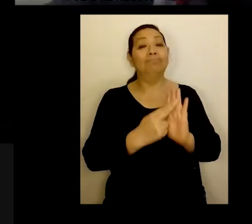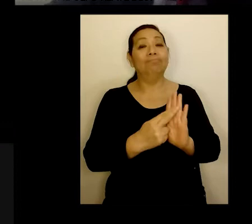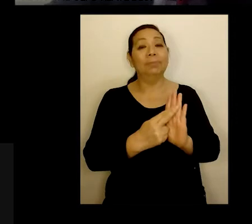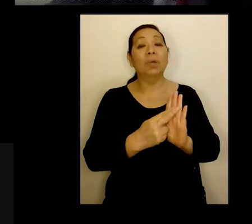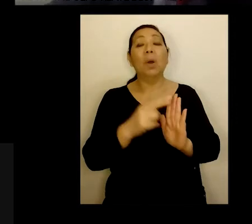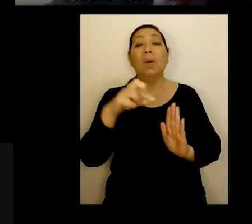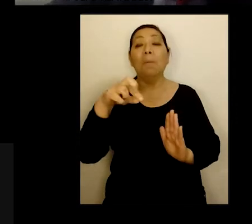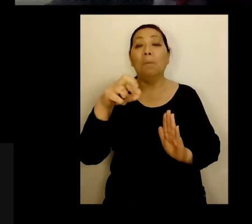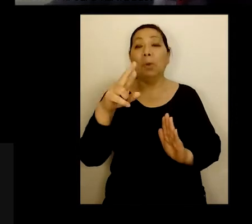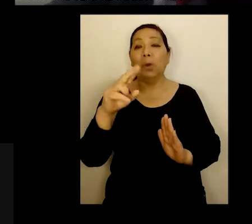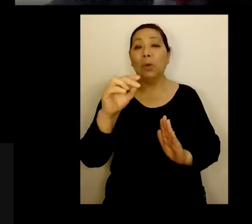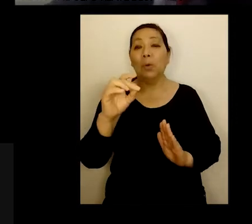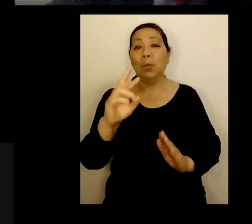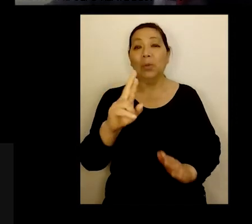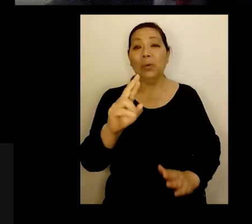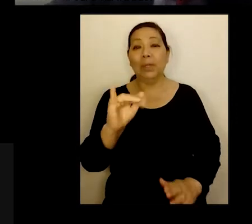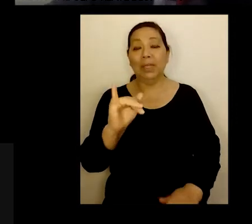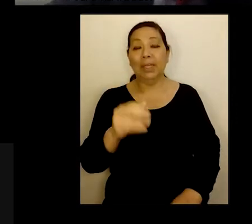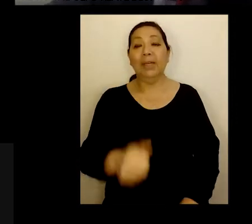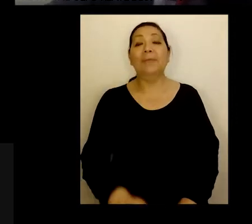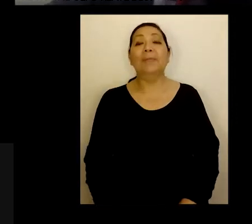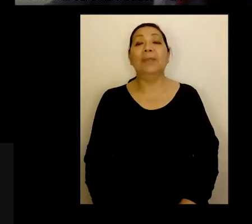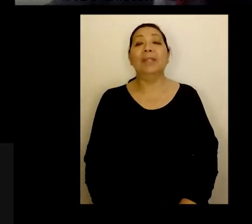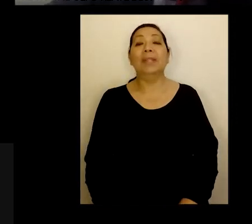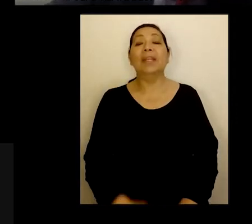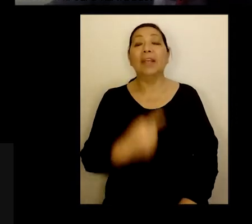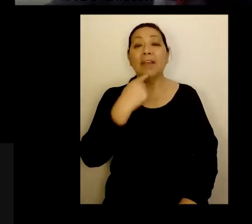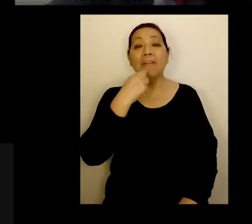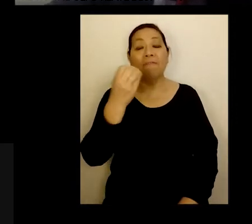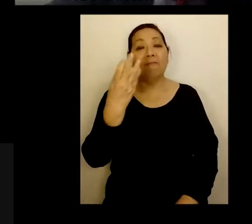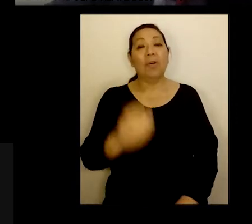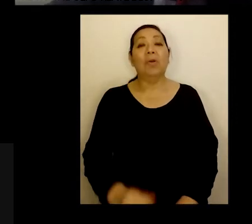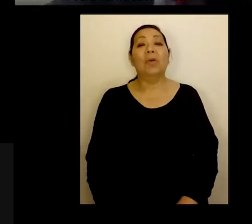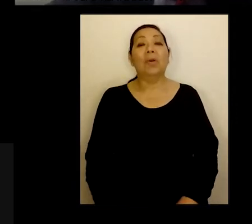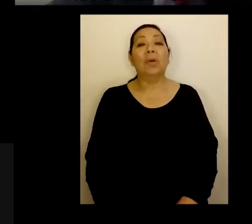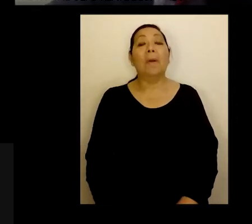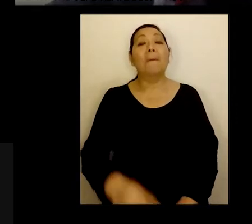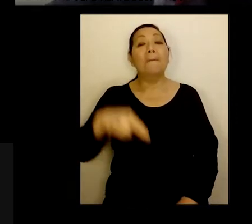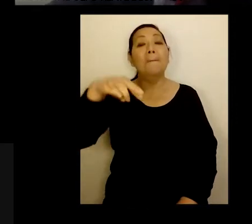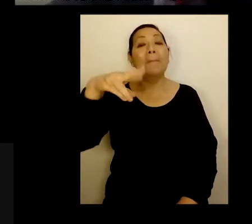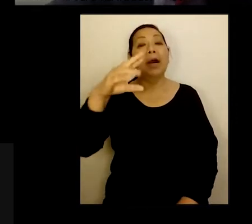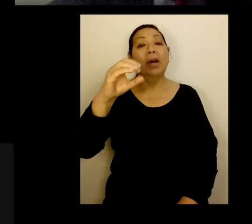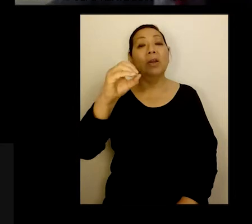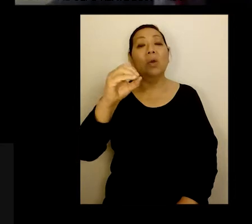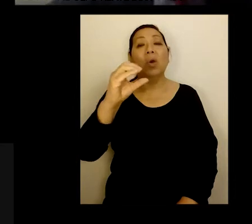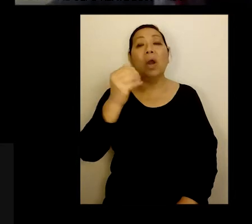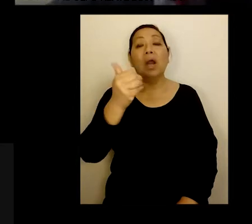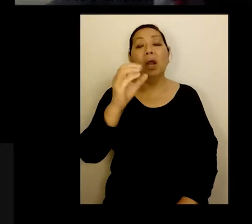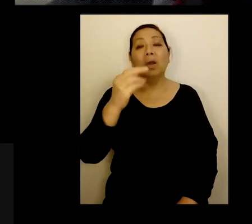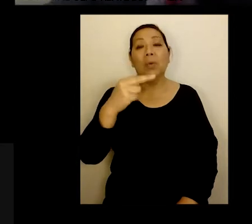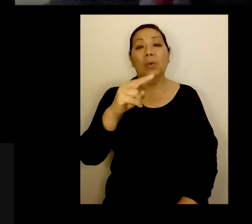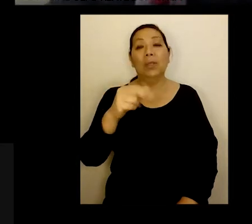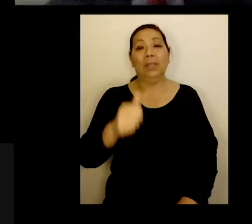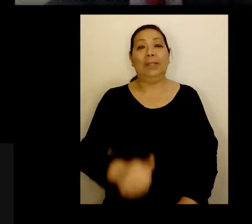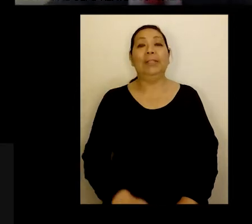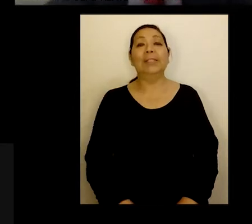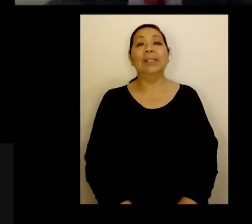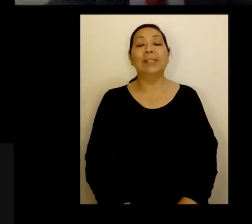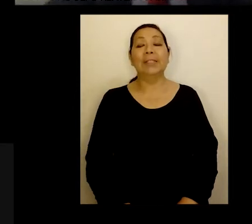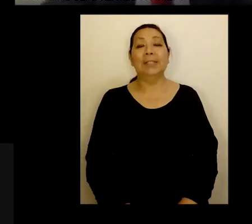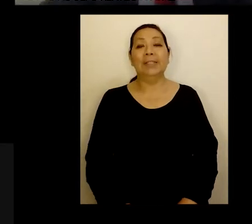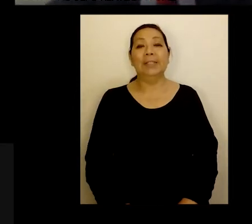de la Procuraduría Pública del Poder Judicial, informará el abogado Marco Antonio Acuña Penadillo.